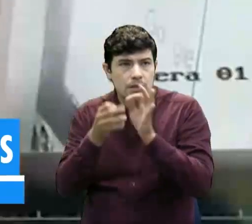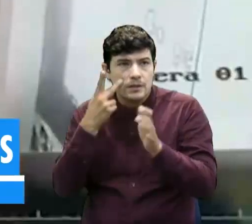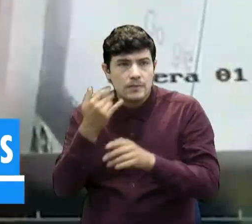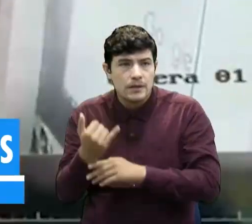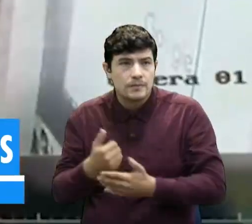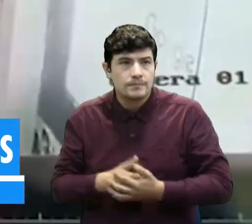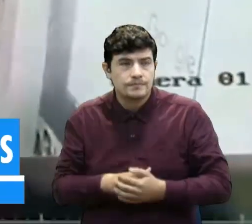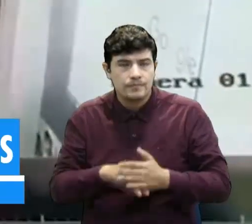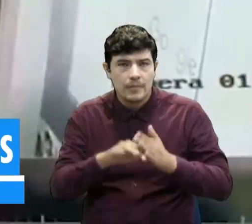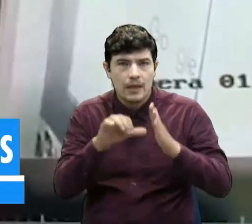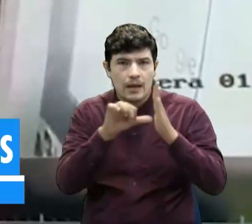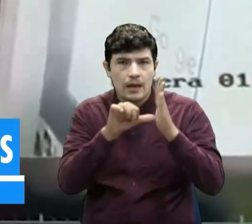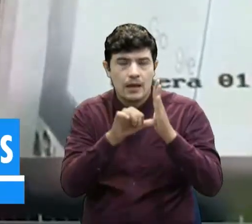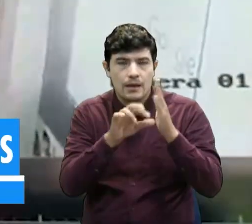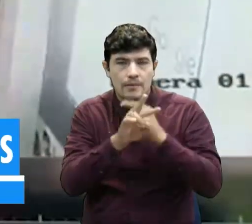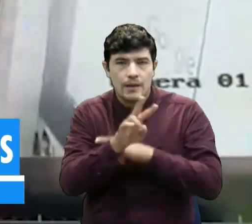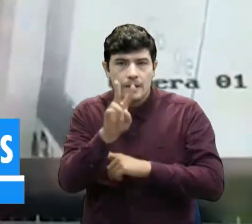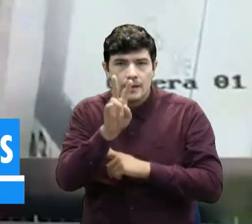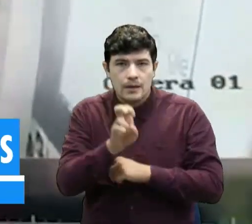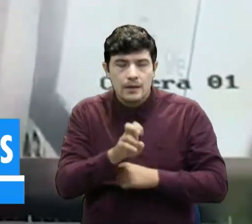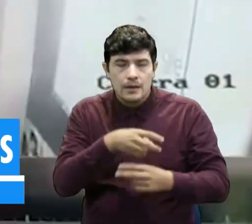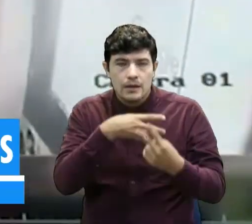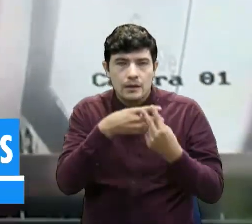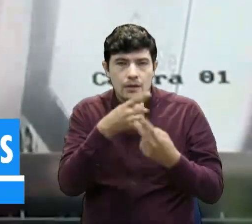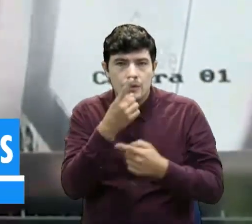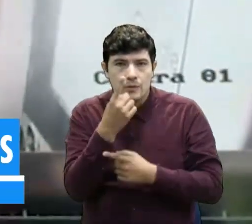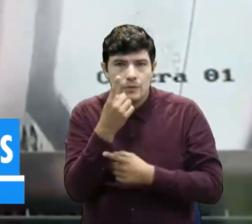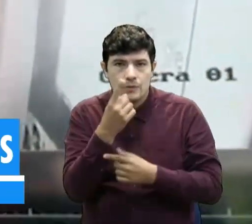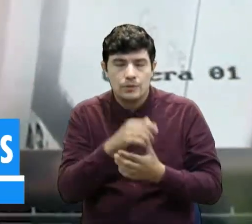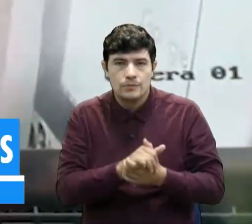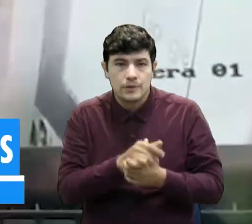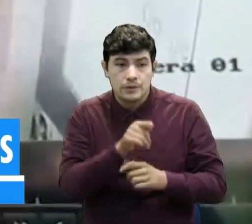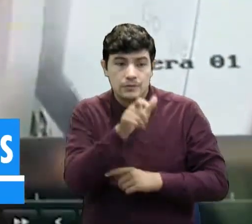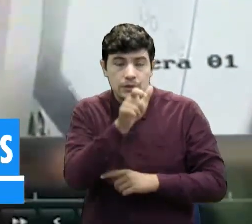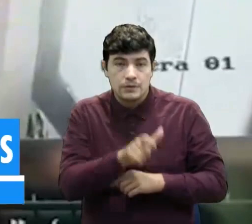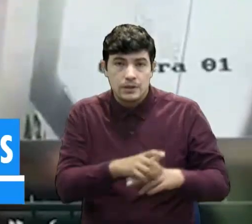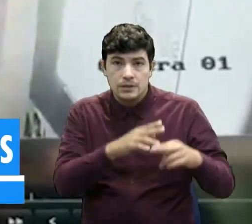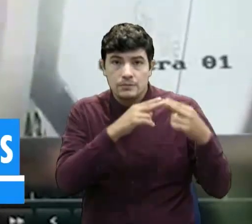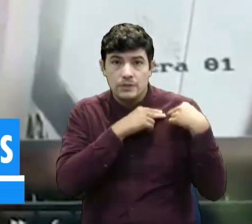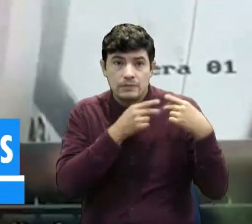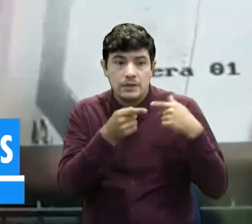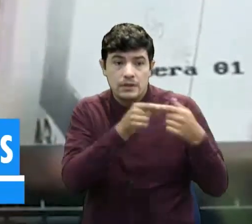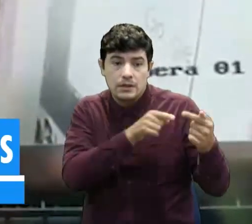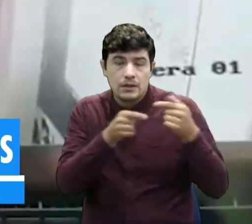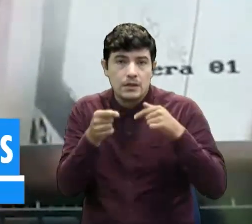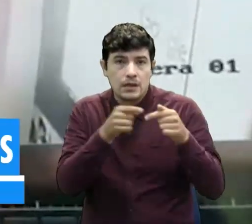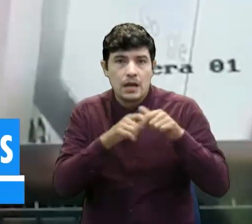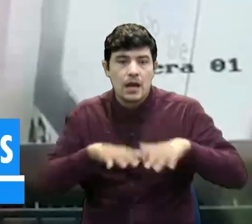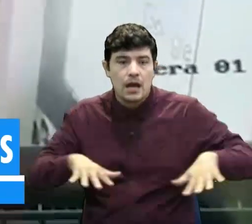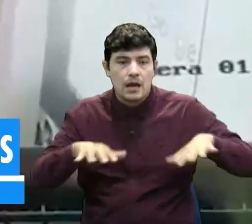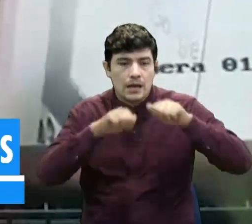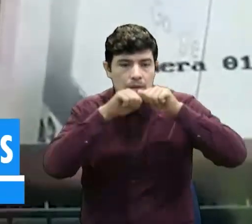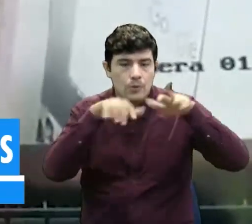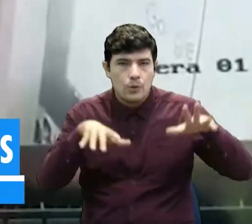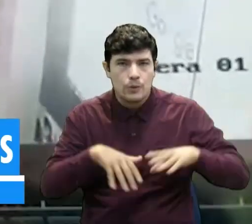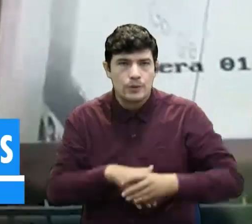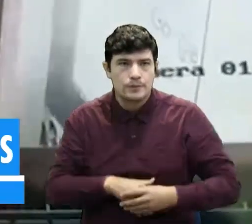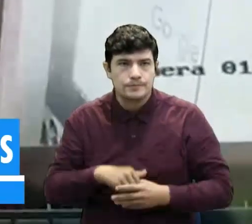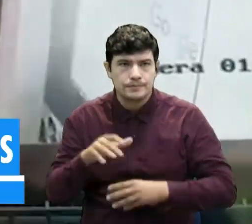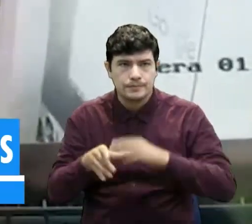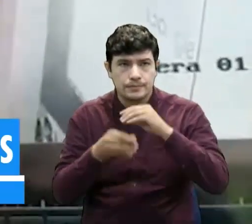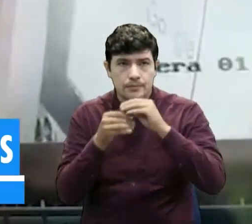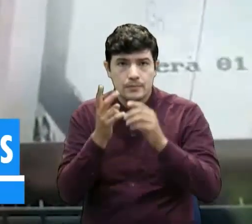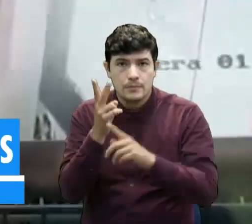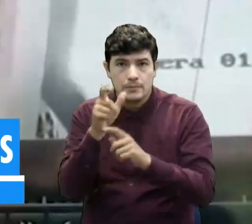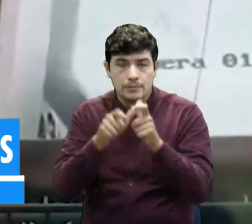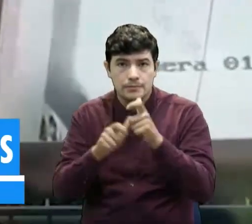el artículo 27, numeral 1, por generar riña en espacio público. Estas dos